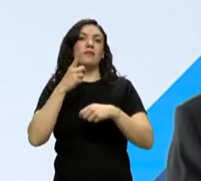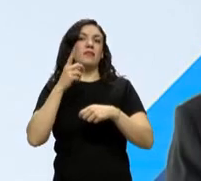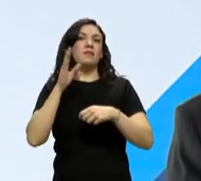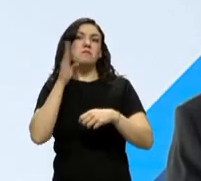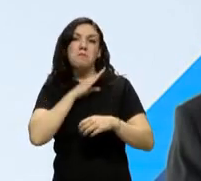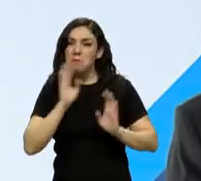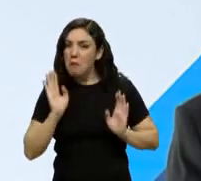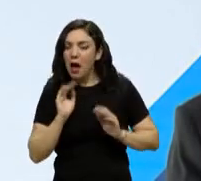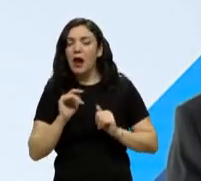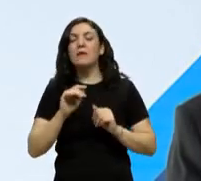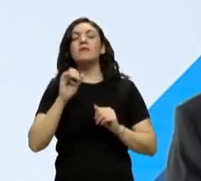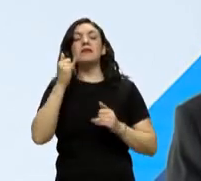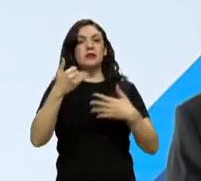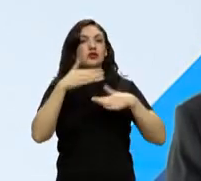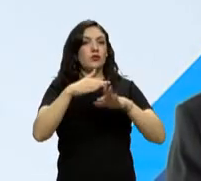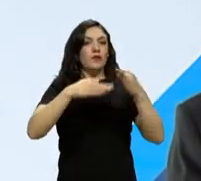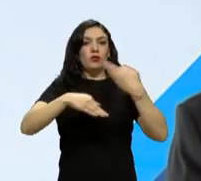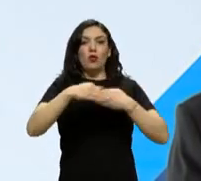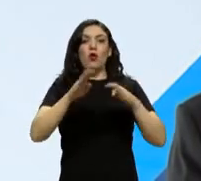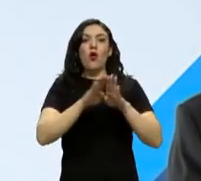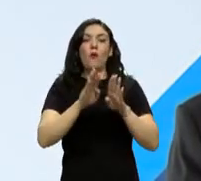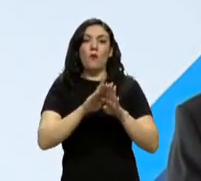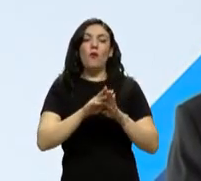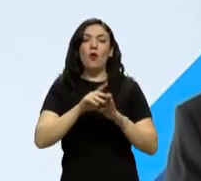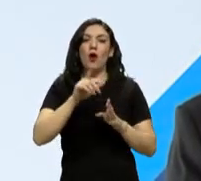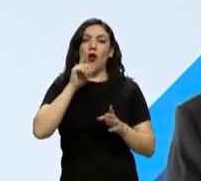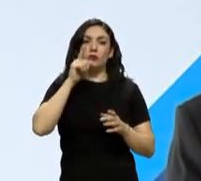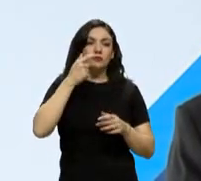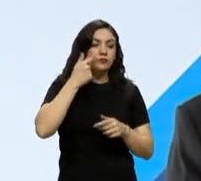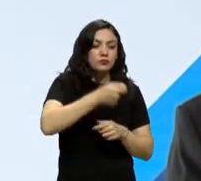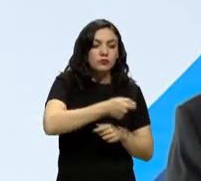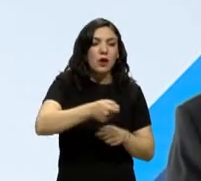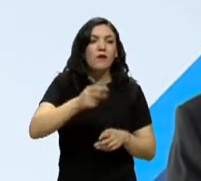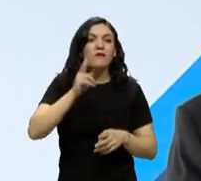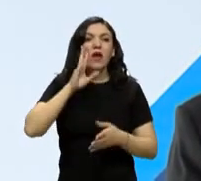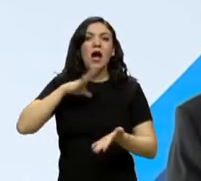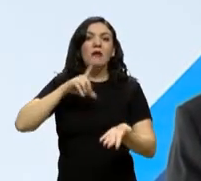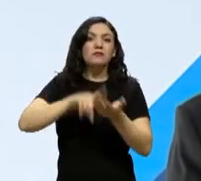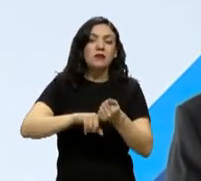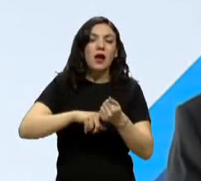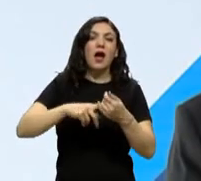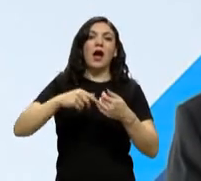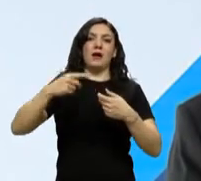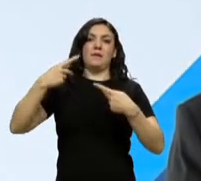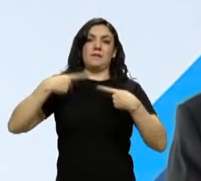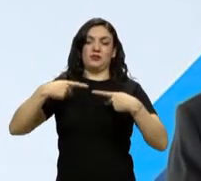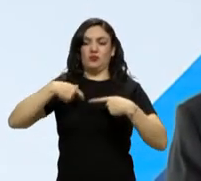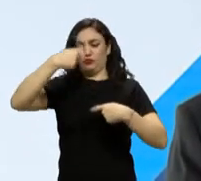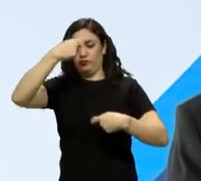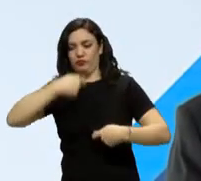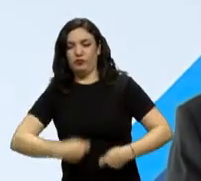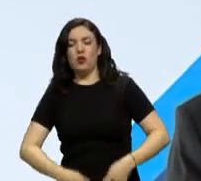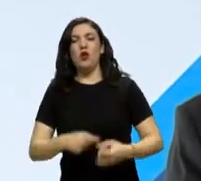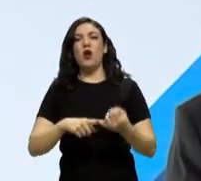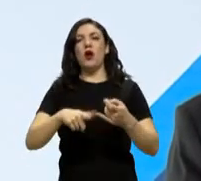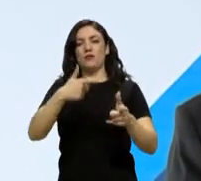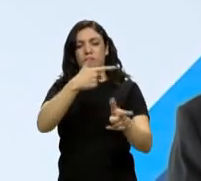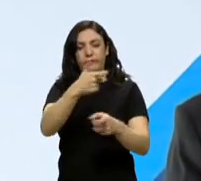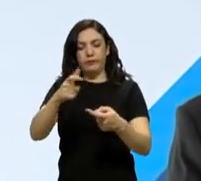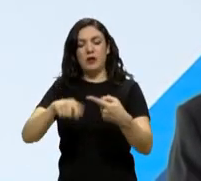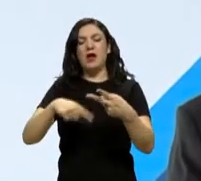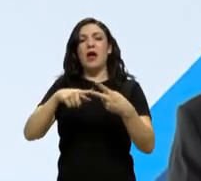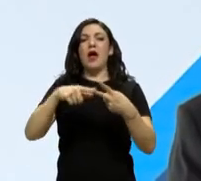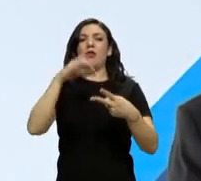y sobre todo también un sistema de rayos gama que permitirá identificar armas droga personas y cuestiones de este tipo